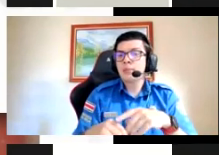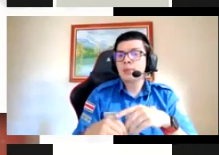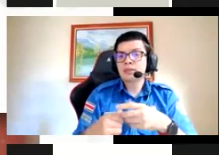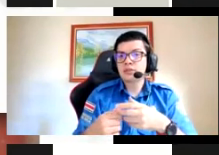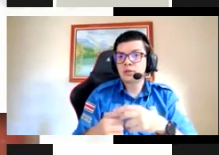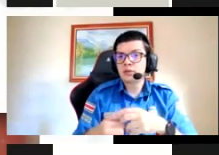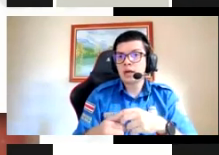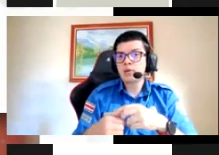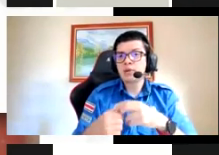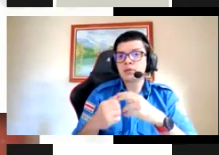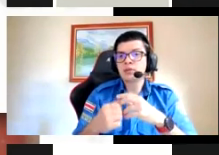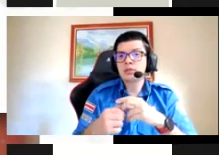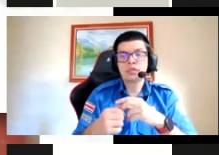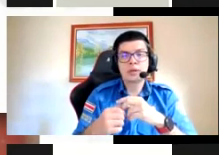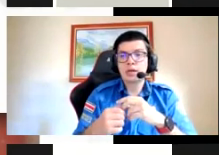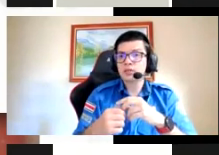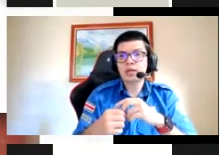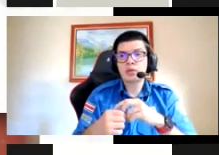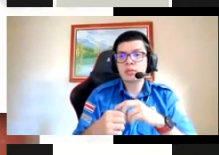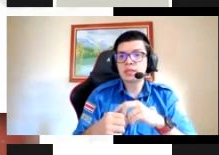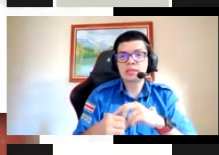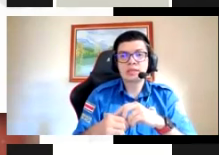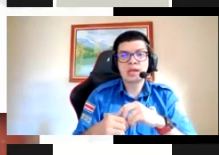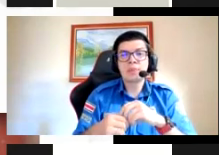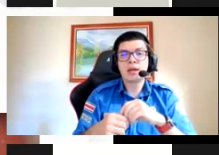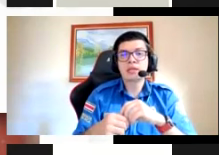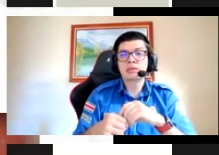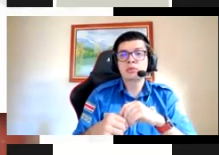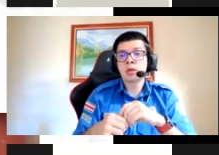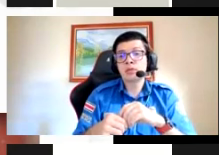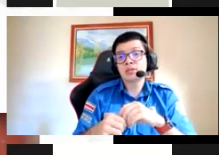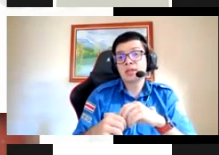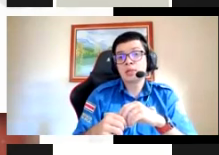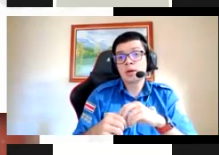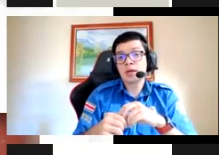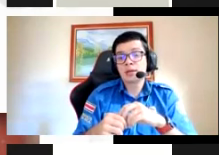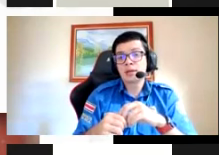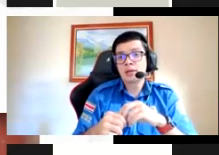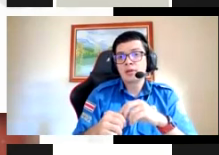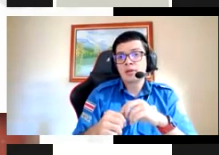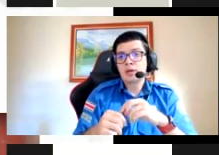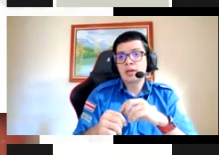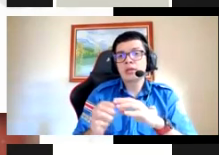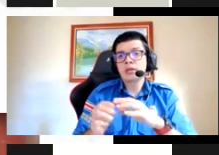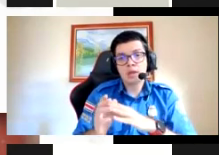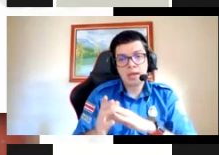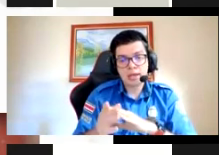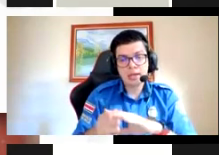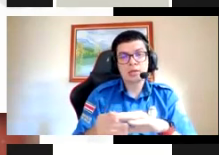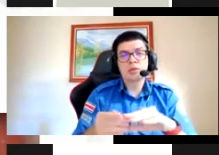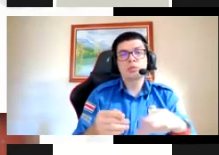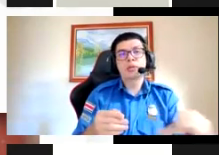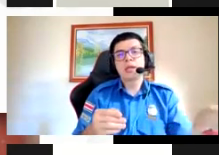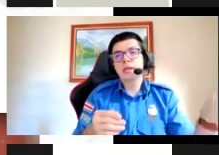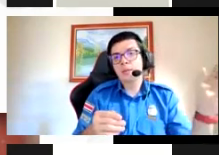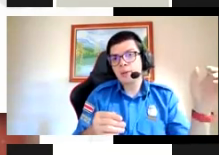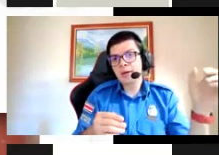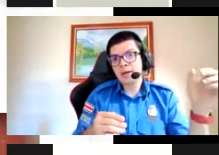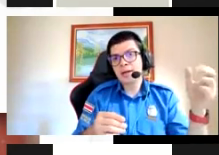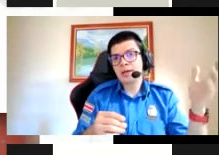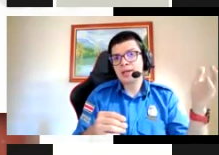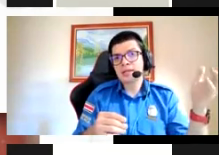una presión, a unas condiciones para las cuales no está diseñada y para las cuales no está adecuada. ¿Ok? Y todavía hay gente que tira